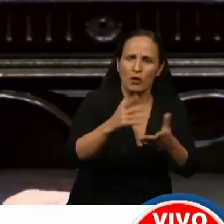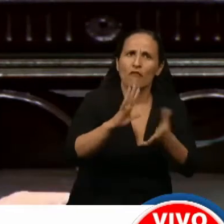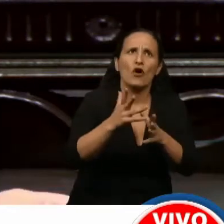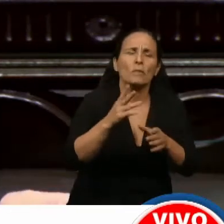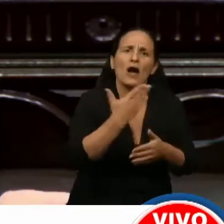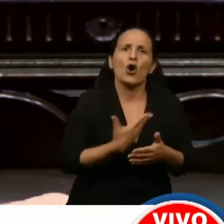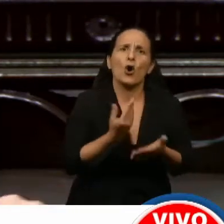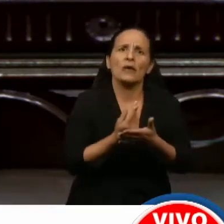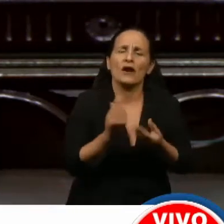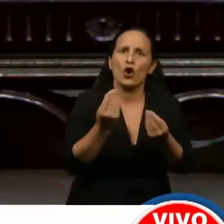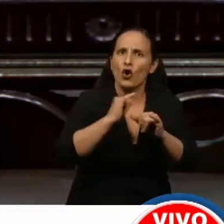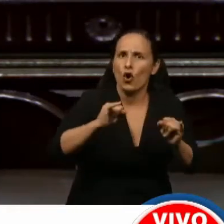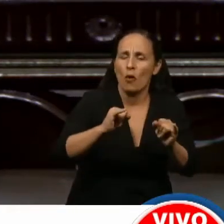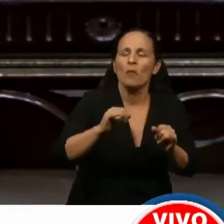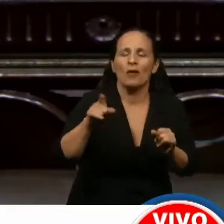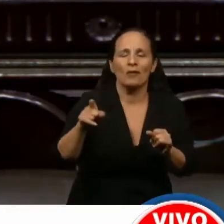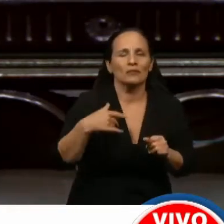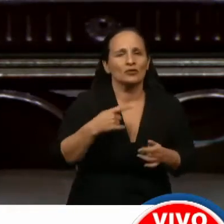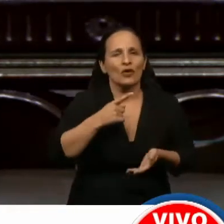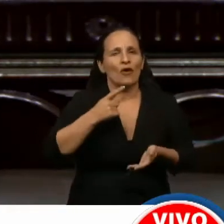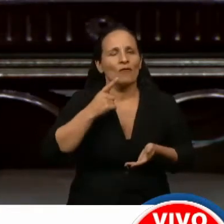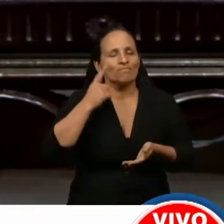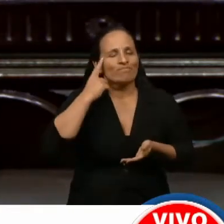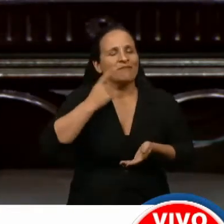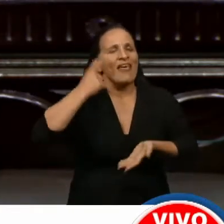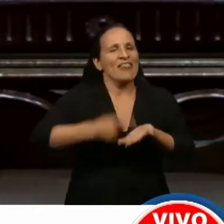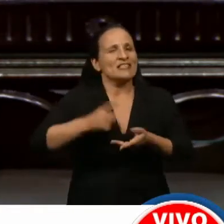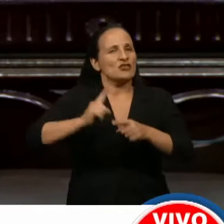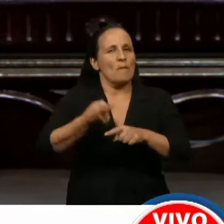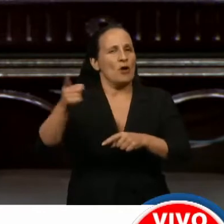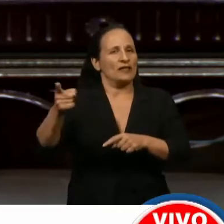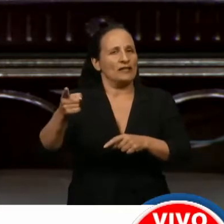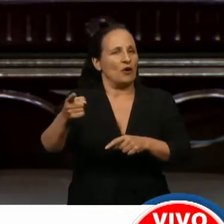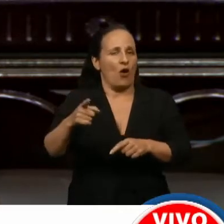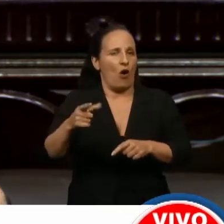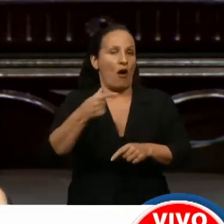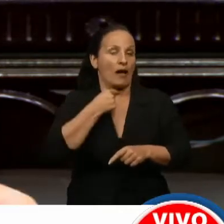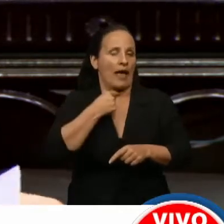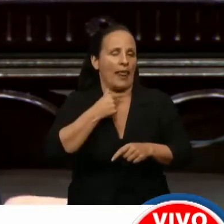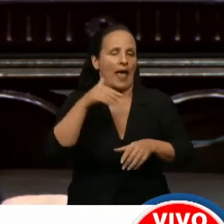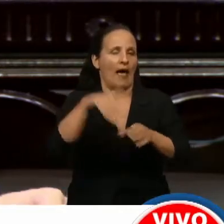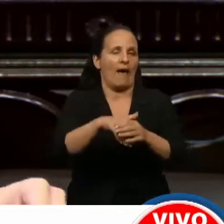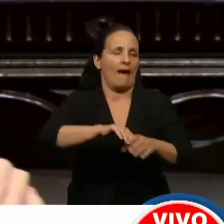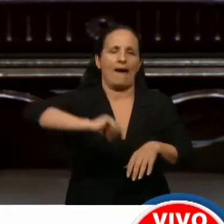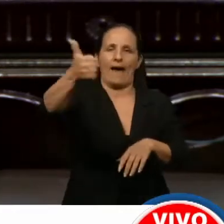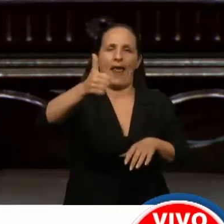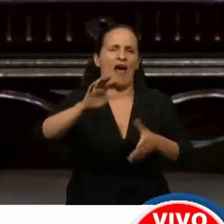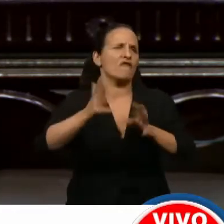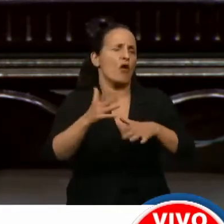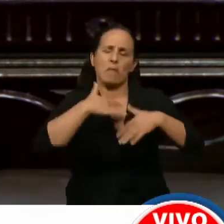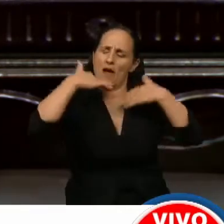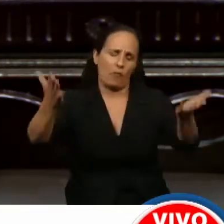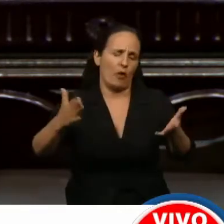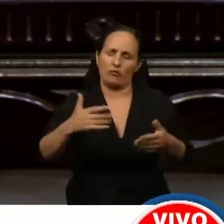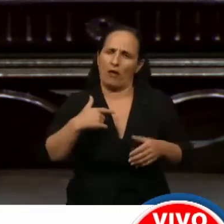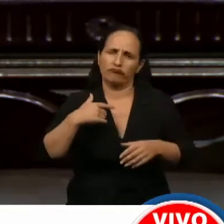eso creo que hubo una decisión política de ganar la elección a como diera manera. Y lo